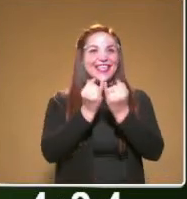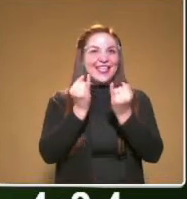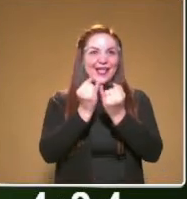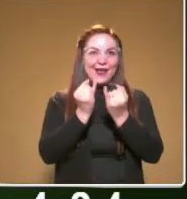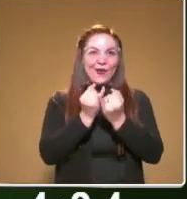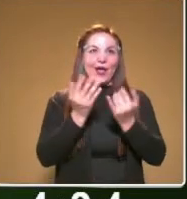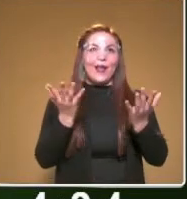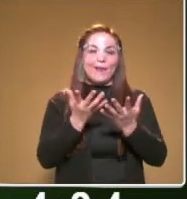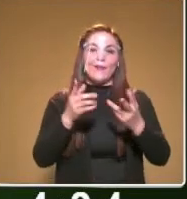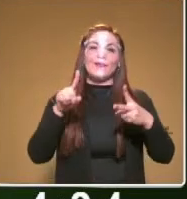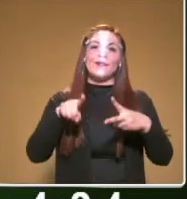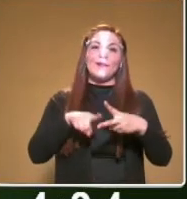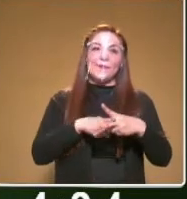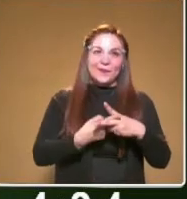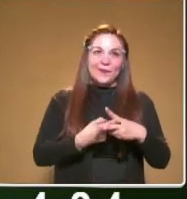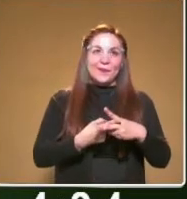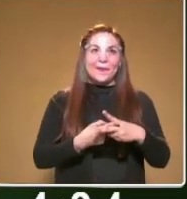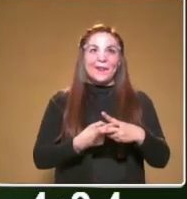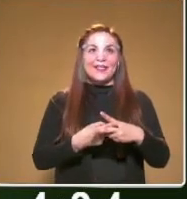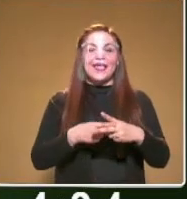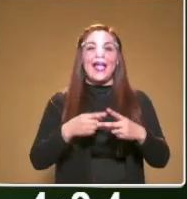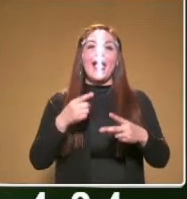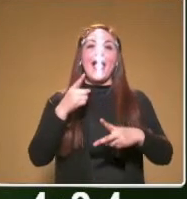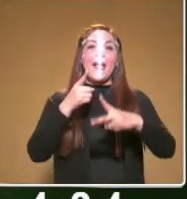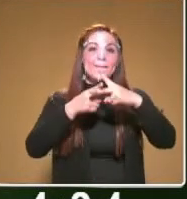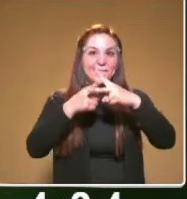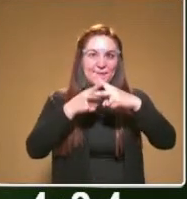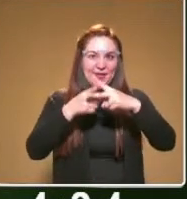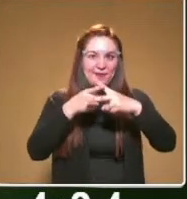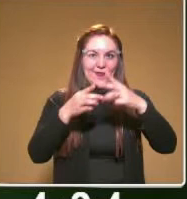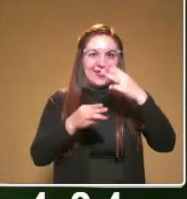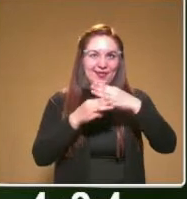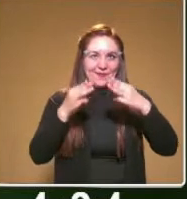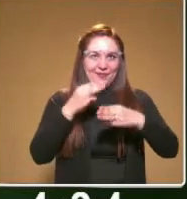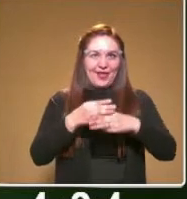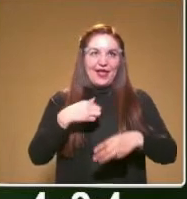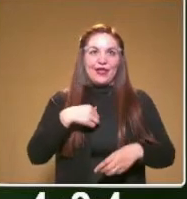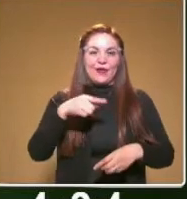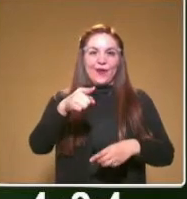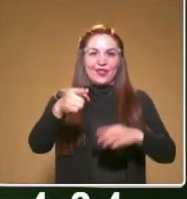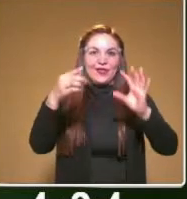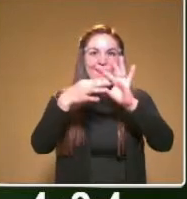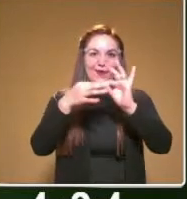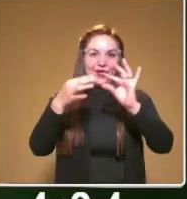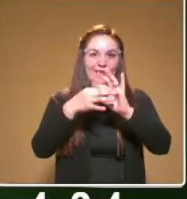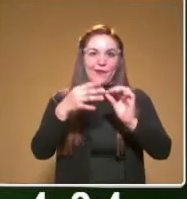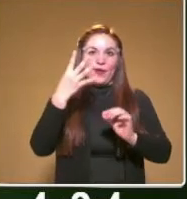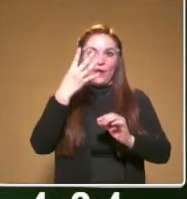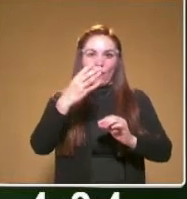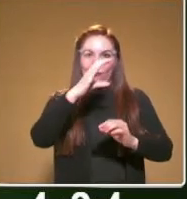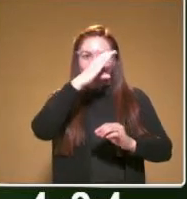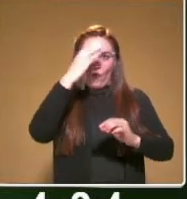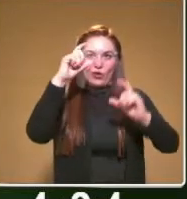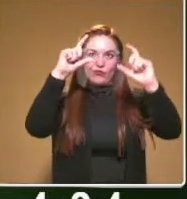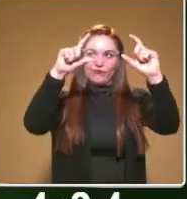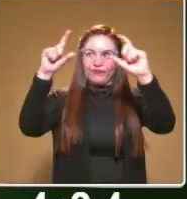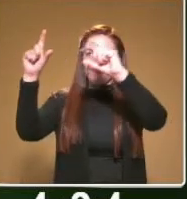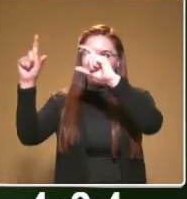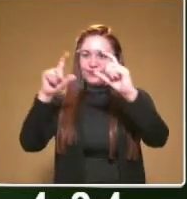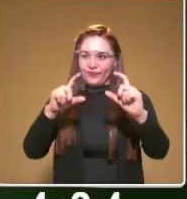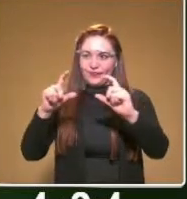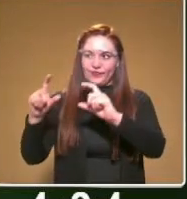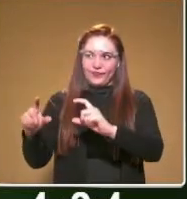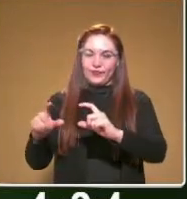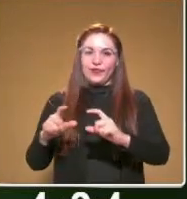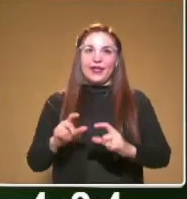vamos a empezar a dar la introducción en la materia de matemáticas y yo te voy a describir estas cuatro imágenes que a lo mejor se relacionan muchos